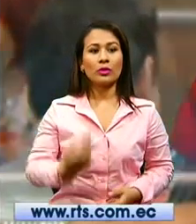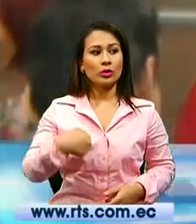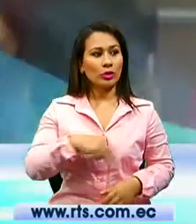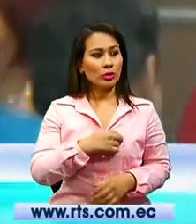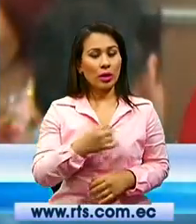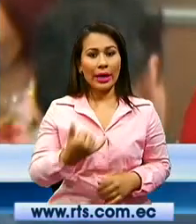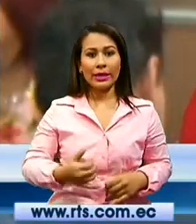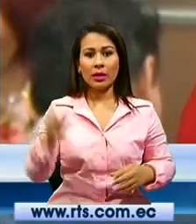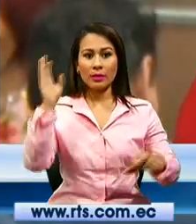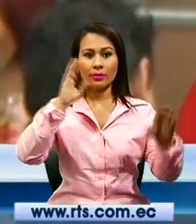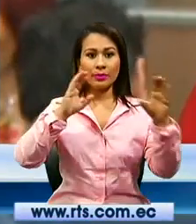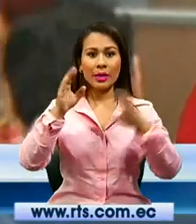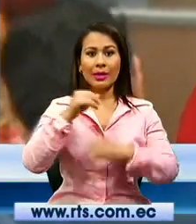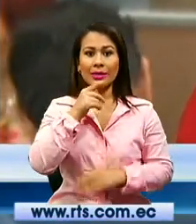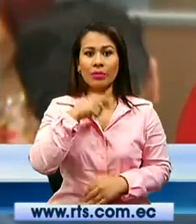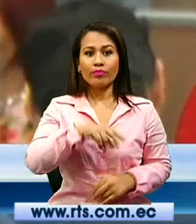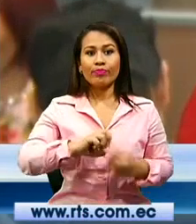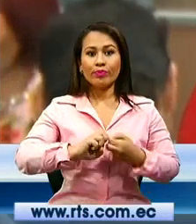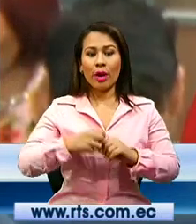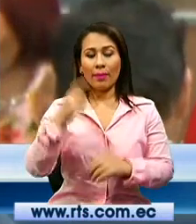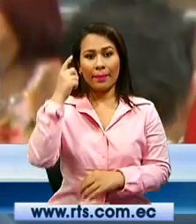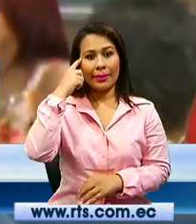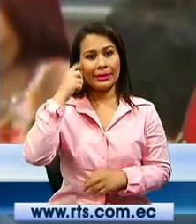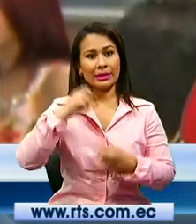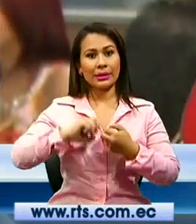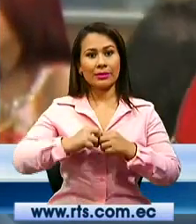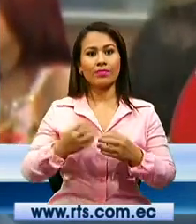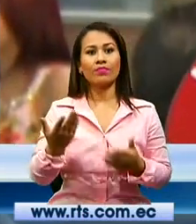está alterada mentalmente aprovechándose de esa